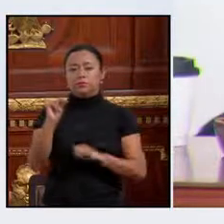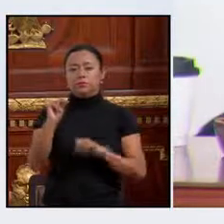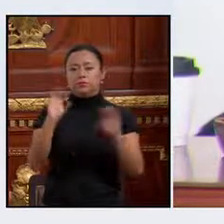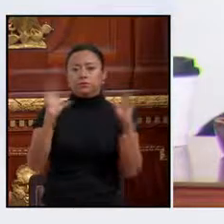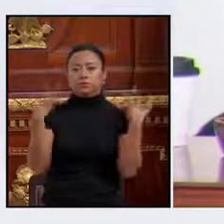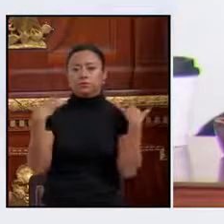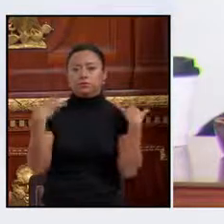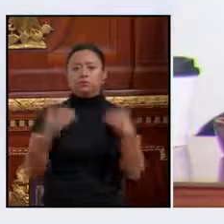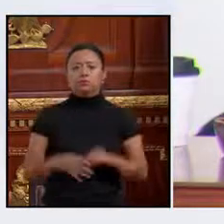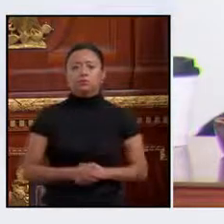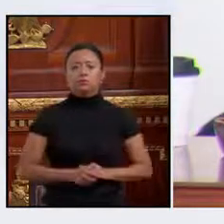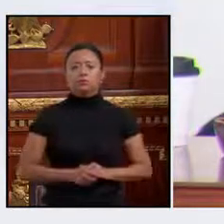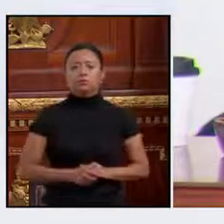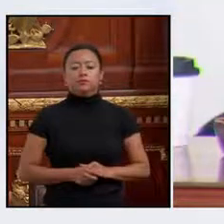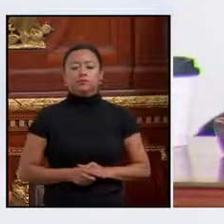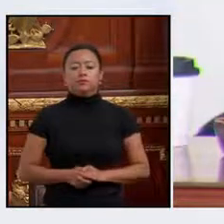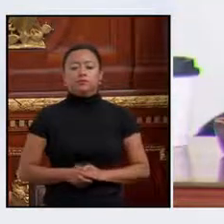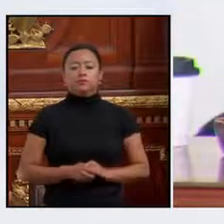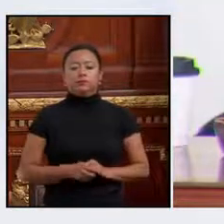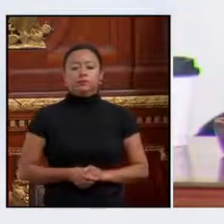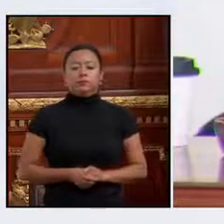0 abstenciones.